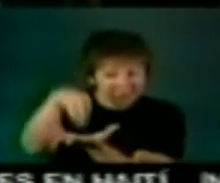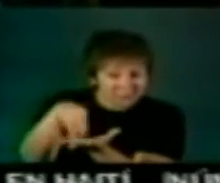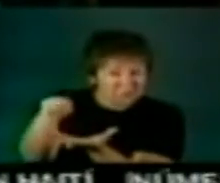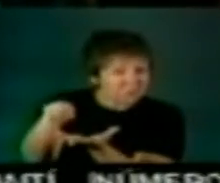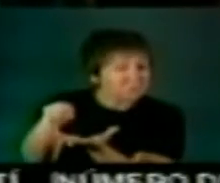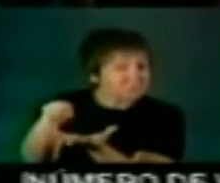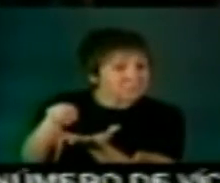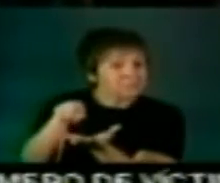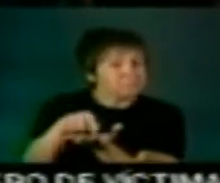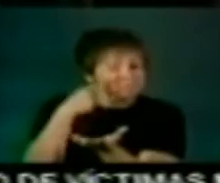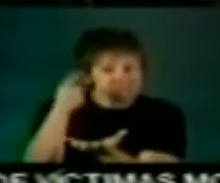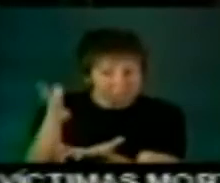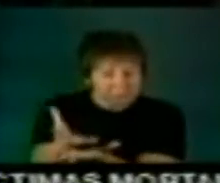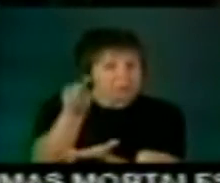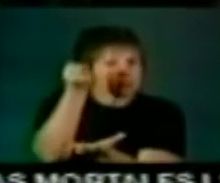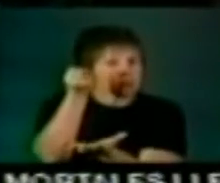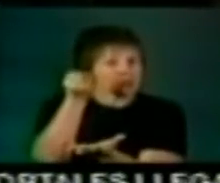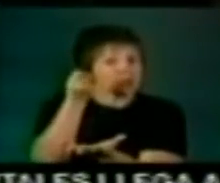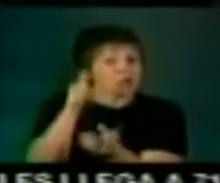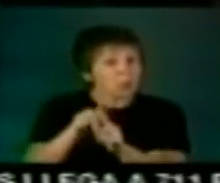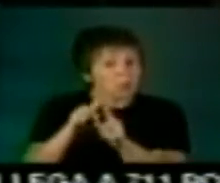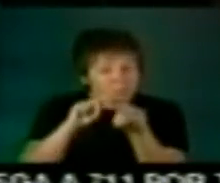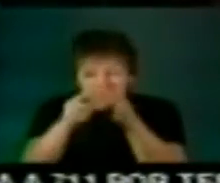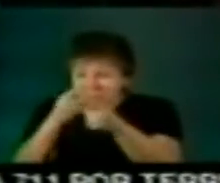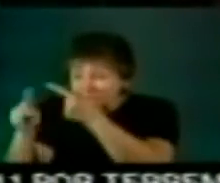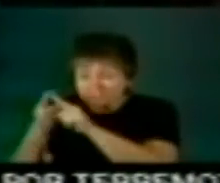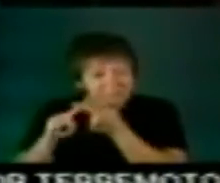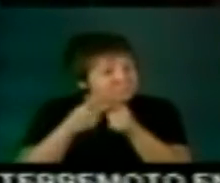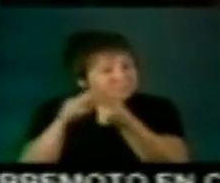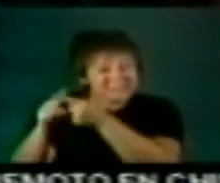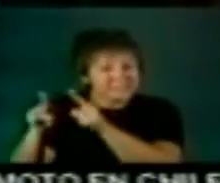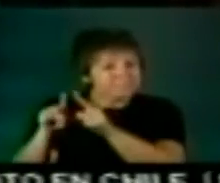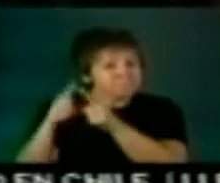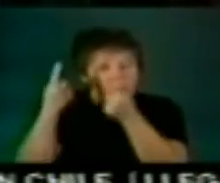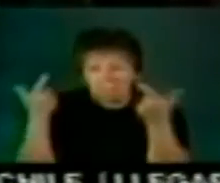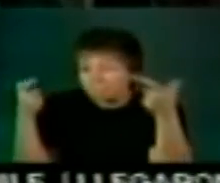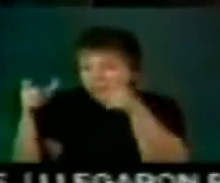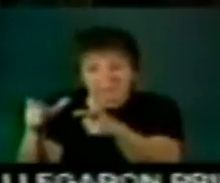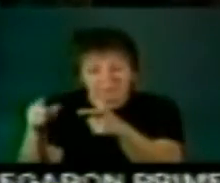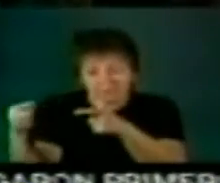Descubrimos que habían creado un universo de burbuja y de casino,